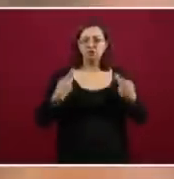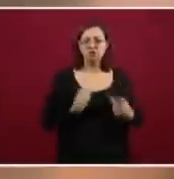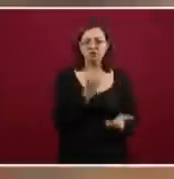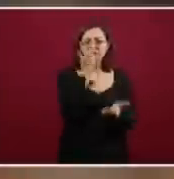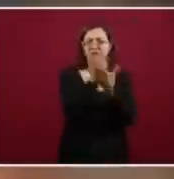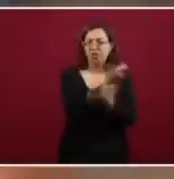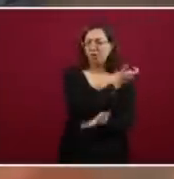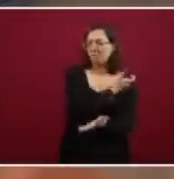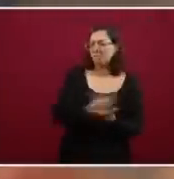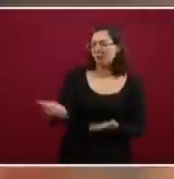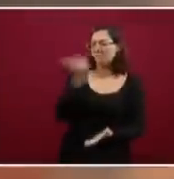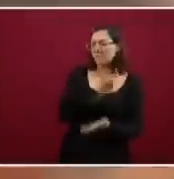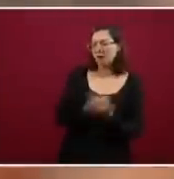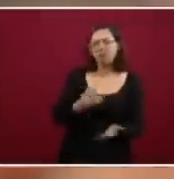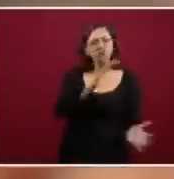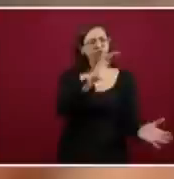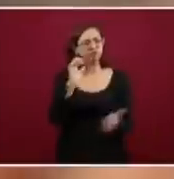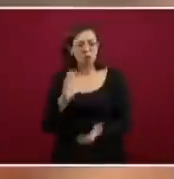tenemos